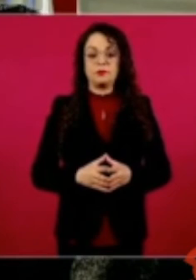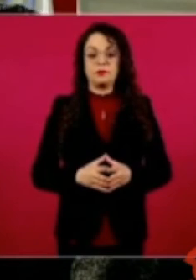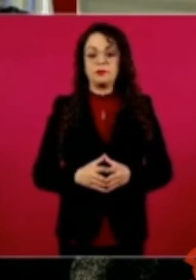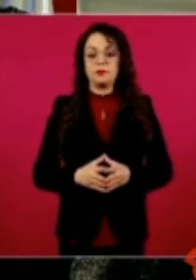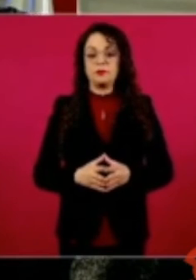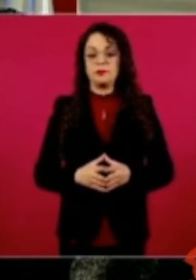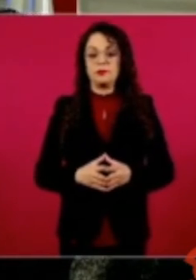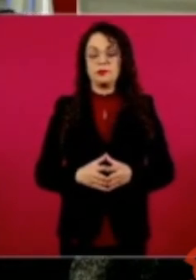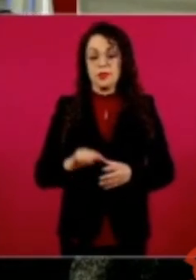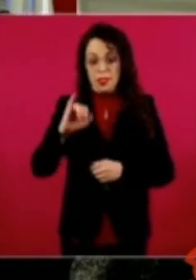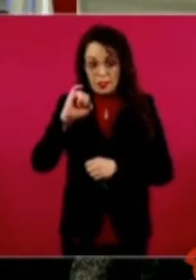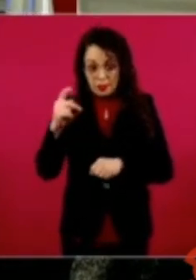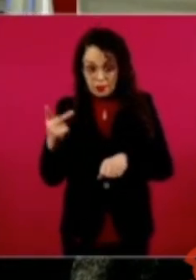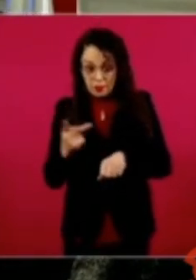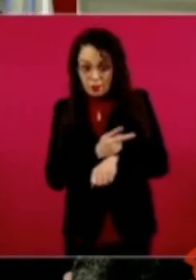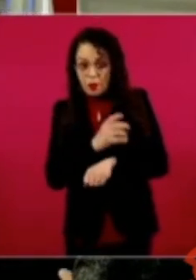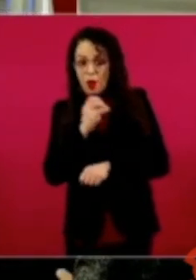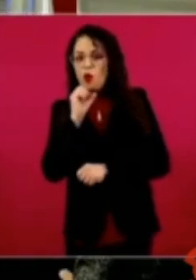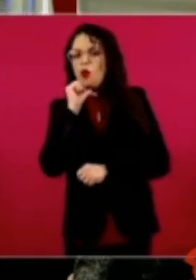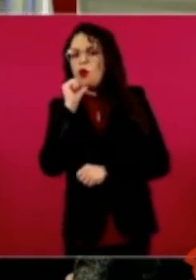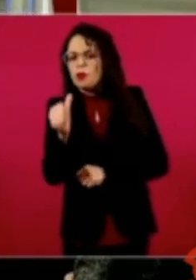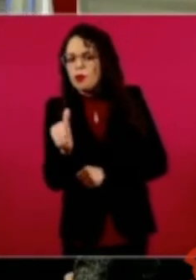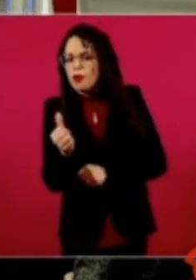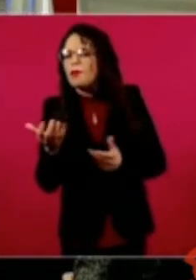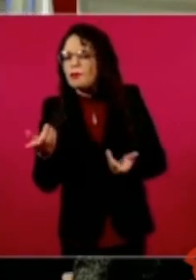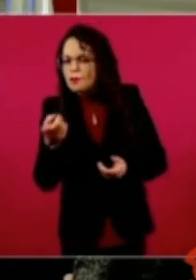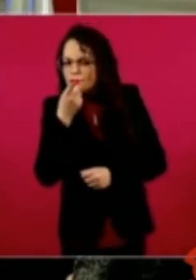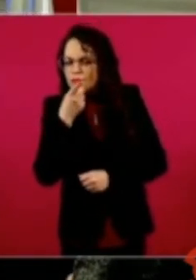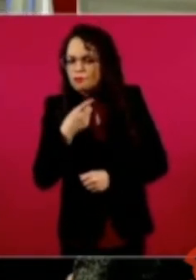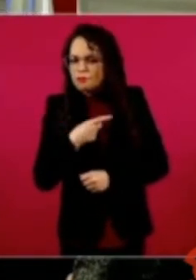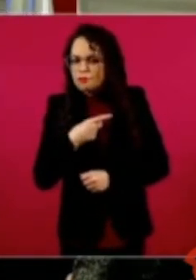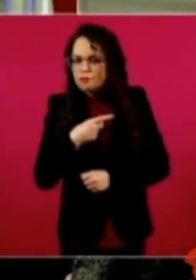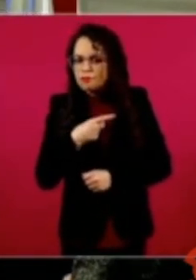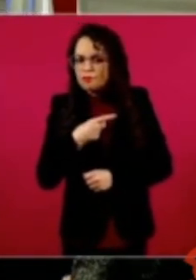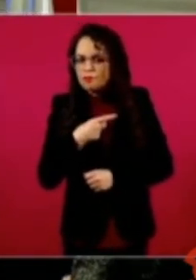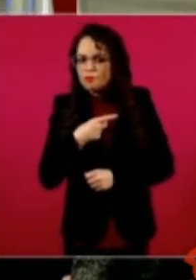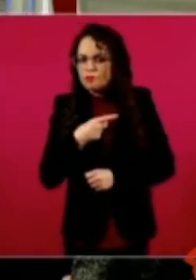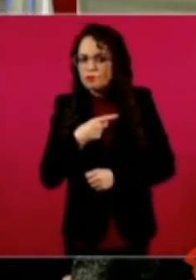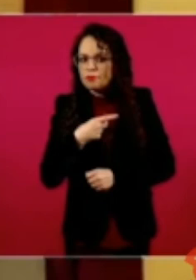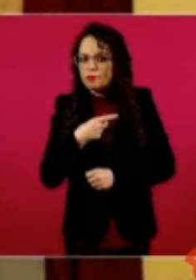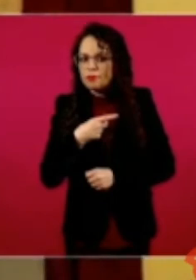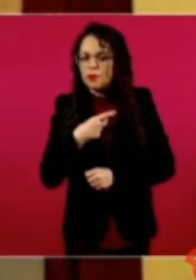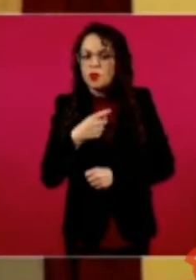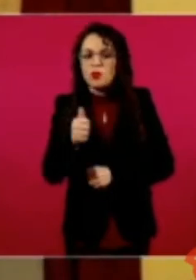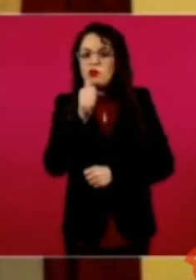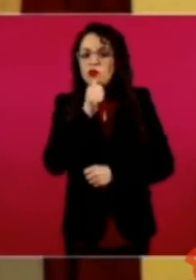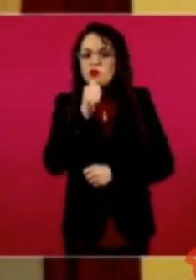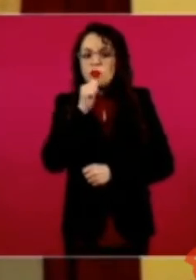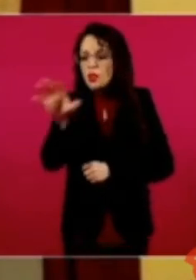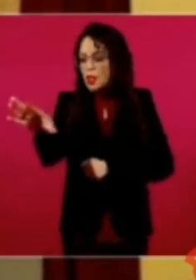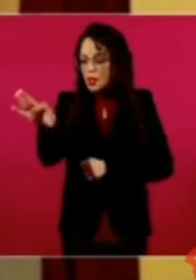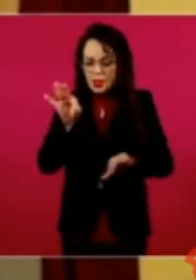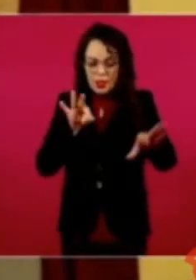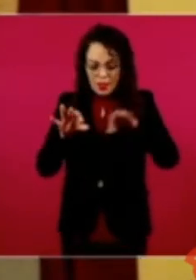Antes de que existieran los candidatos, me imagino, ¿no? Sí. Ya estaba.